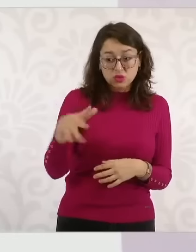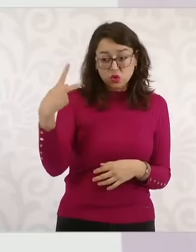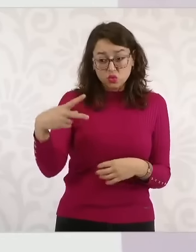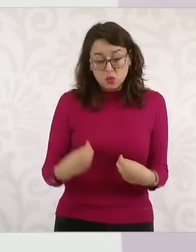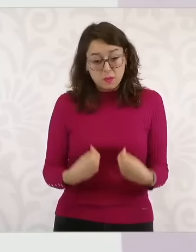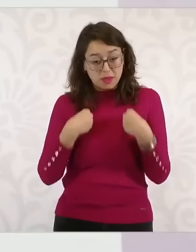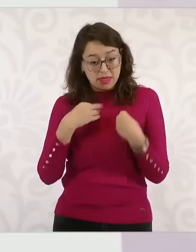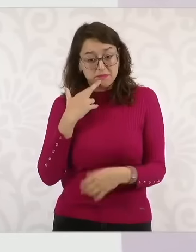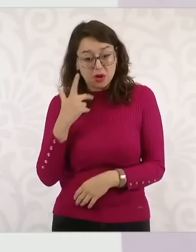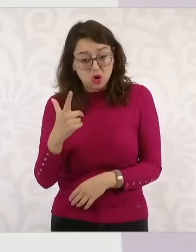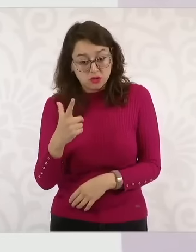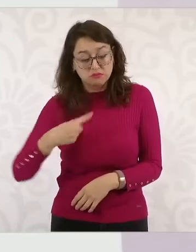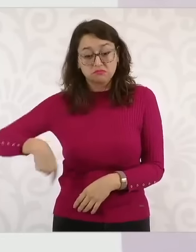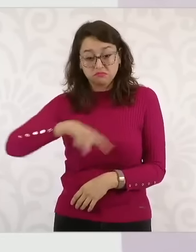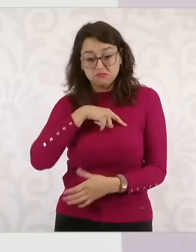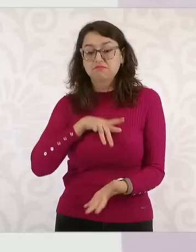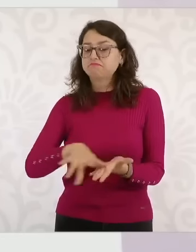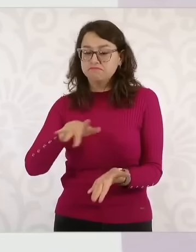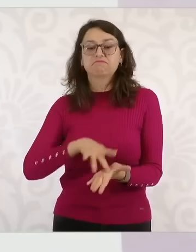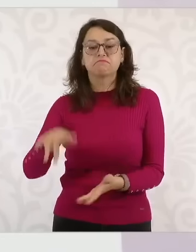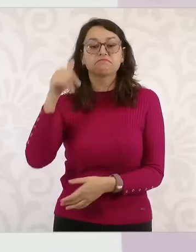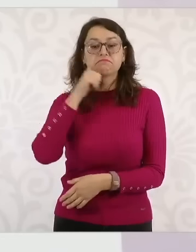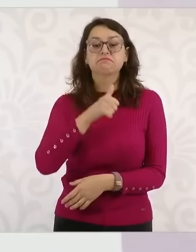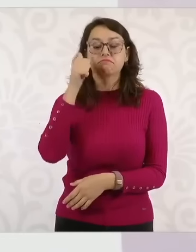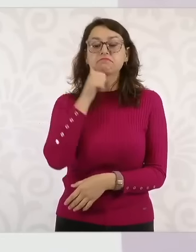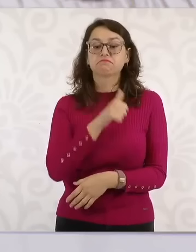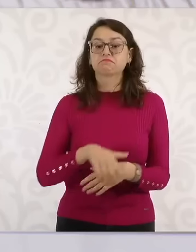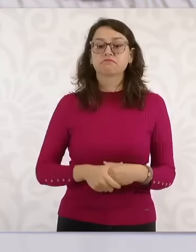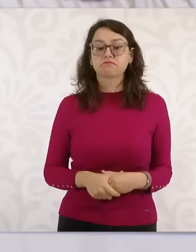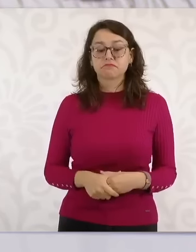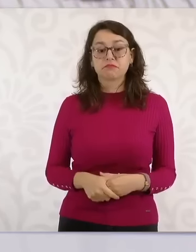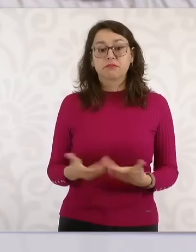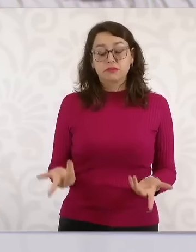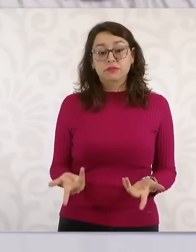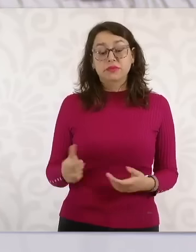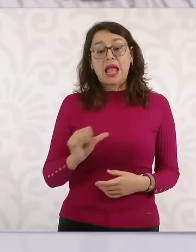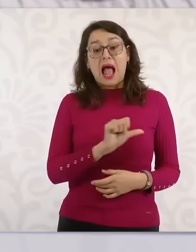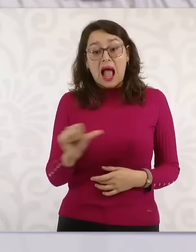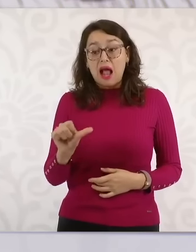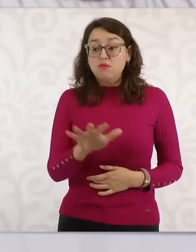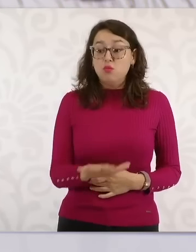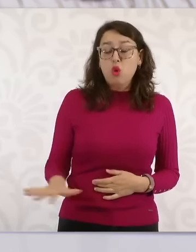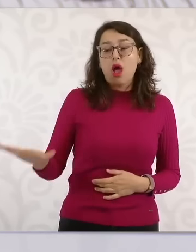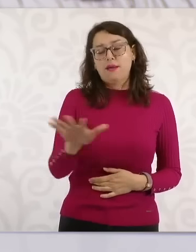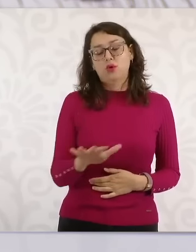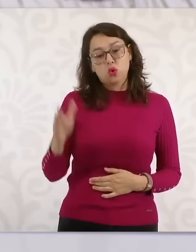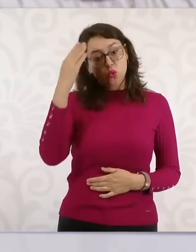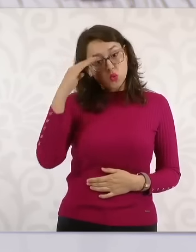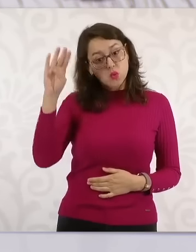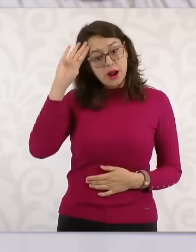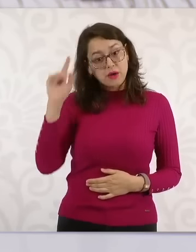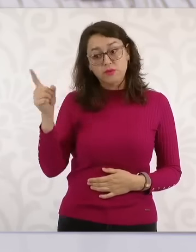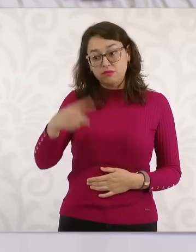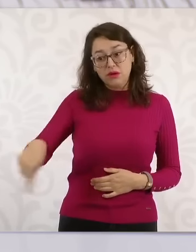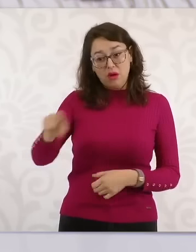para Cuba, siempre vamos a estar ahí. Entonces, es una relación con el pueblo cubano en condiciones de